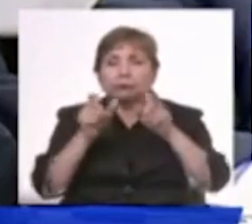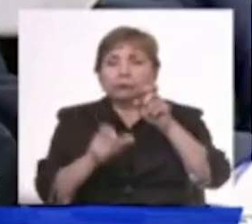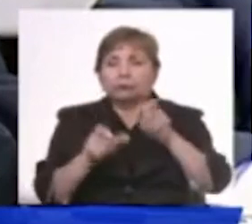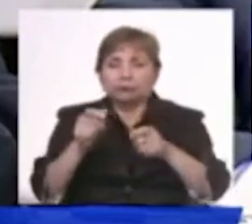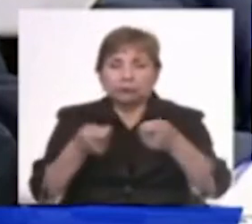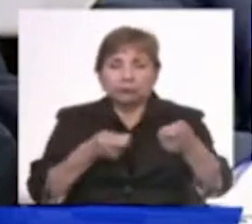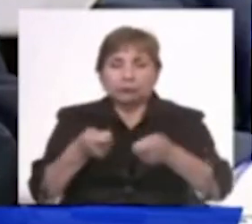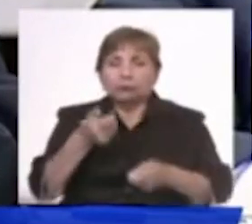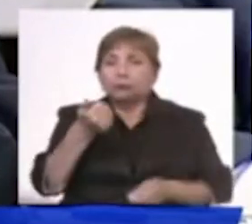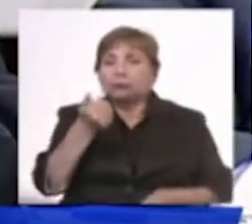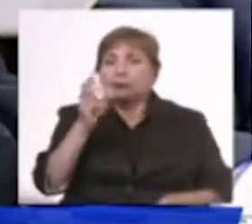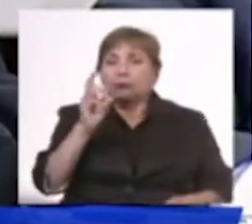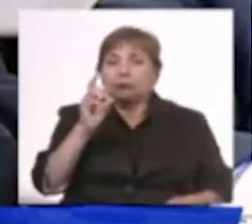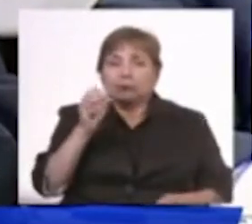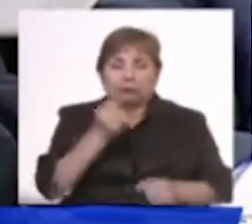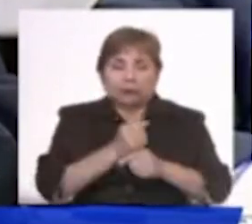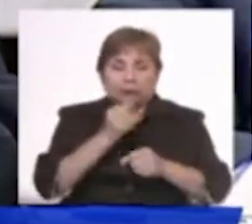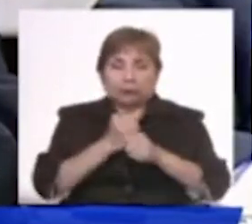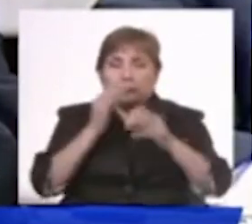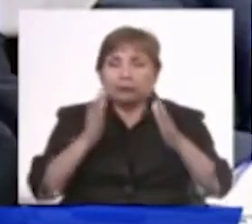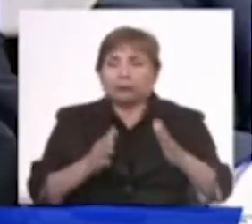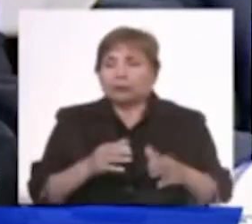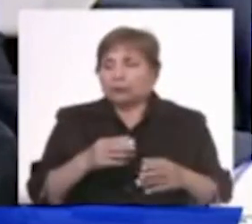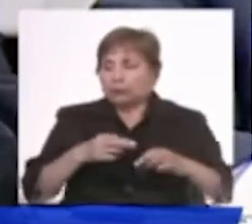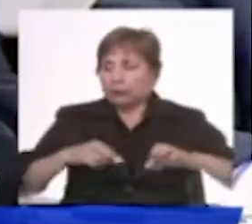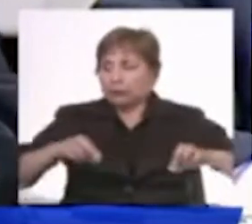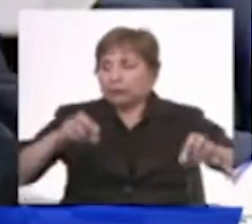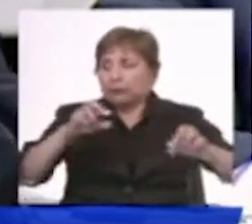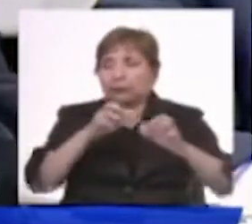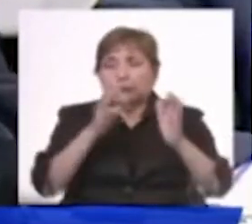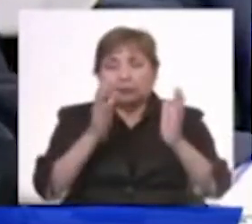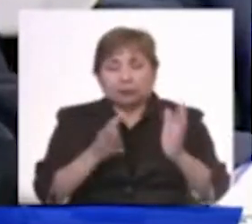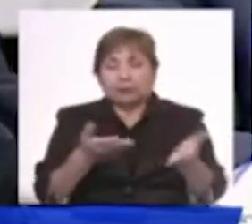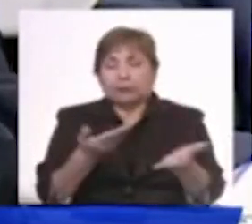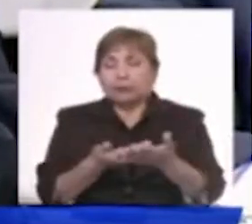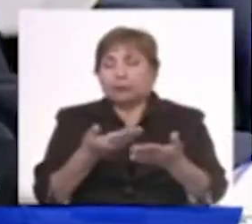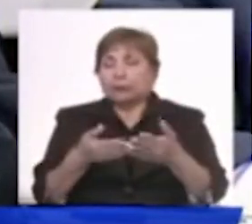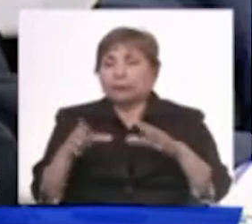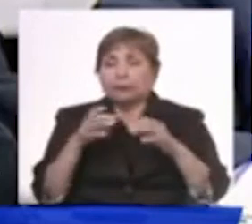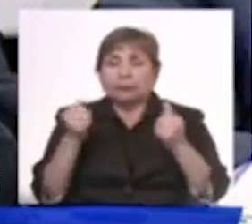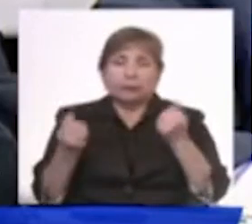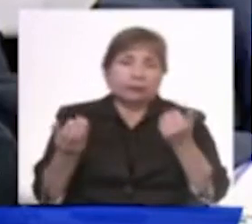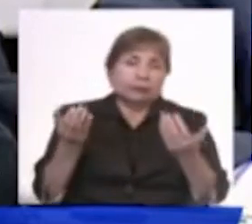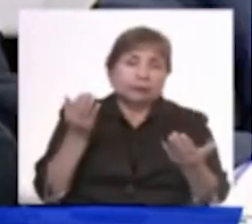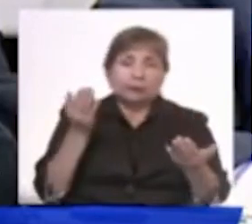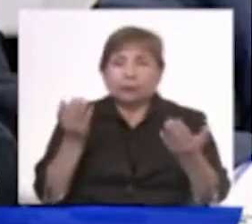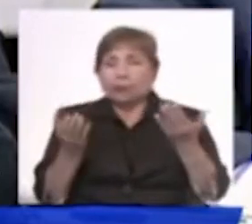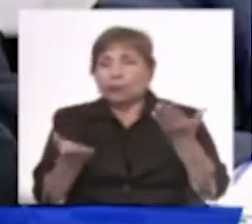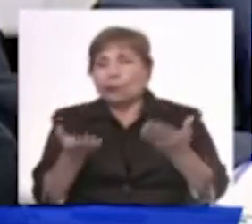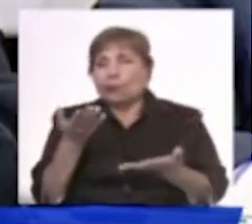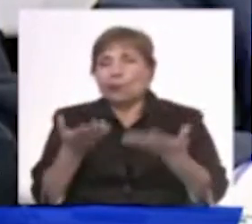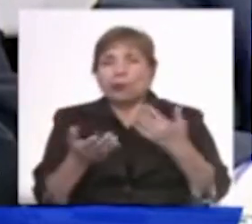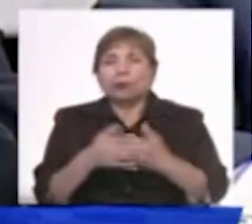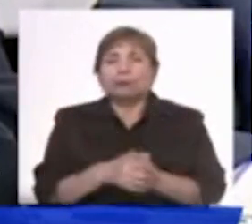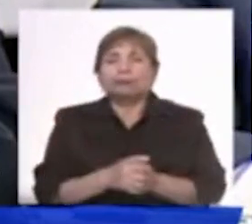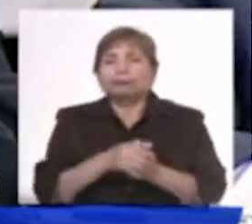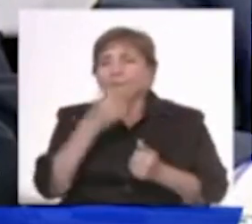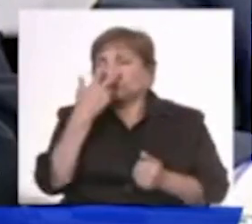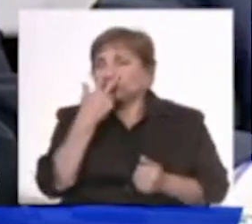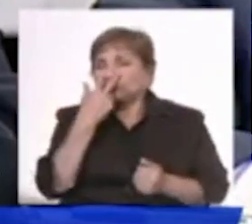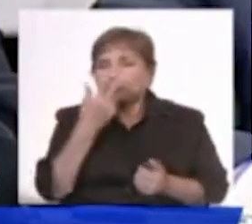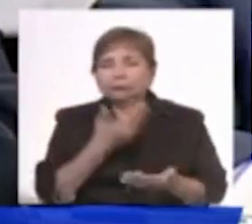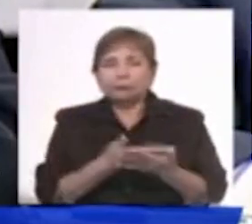personal administrativo y personal parlamentario. Si hacemos un poco de cálculos, vemos